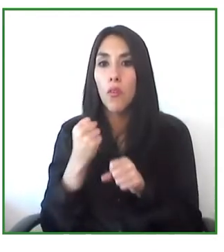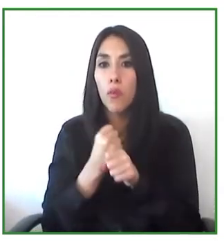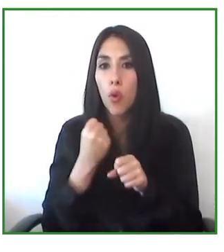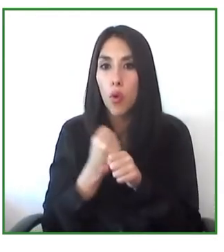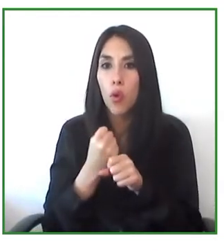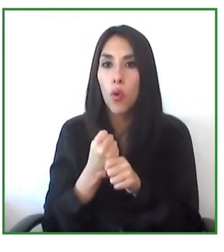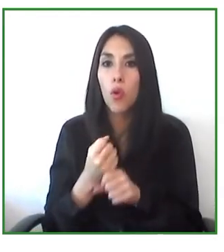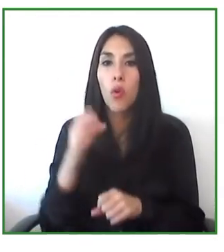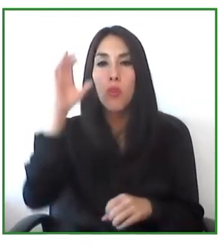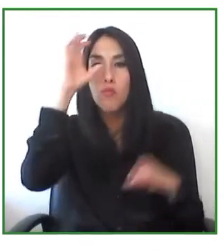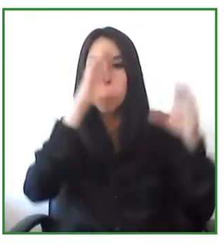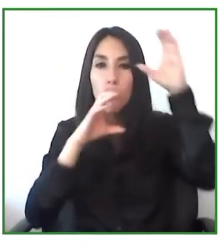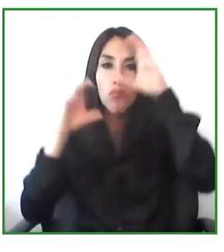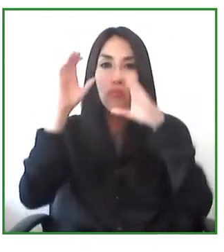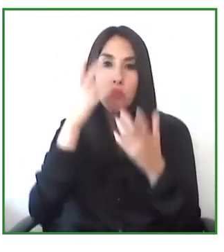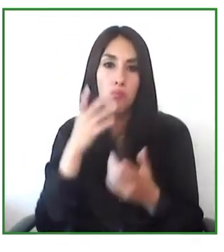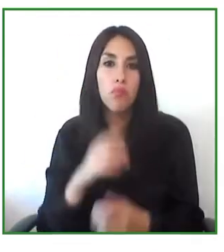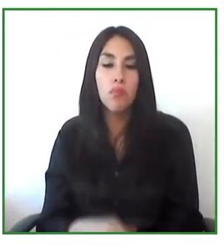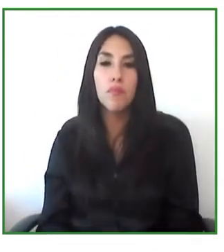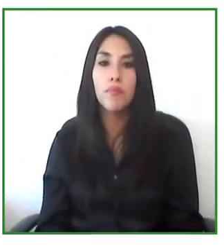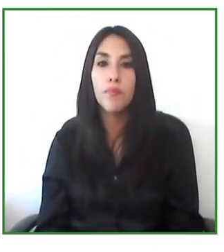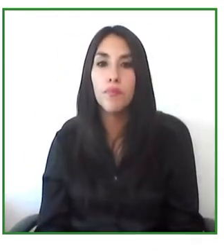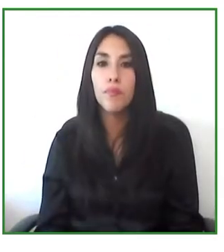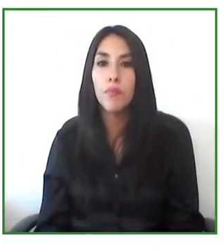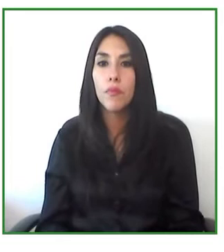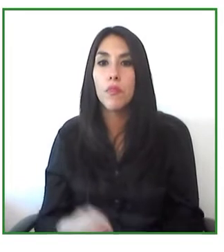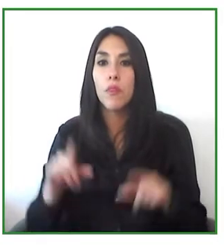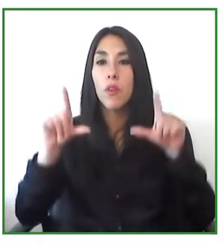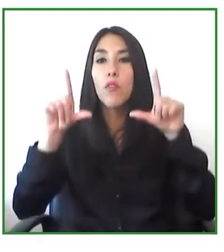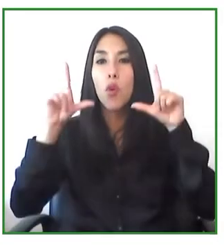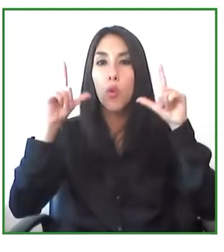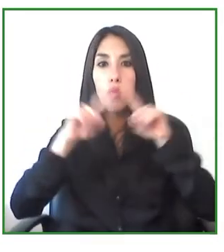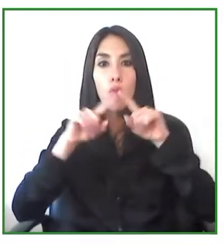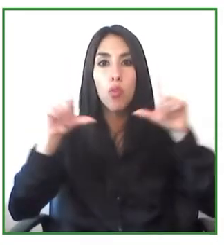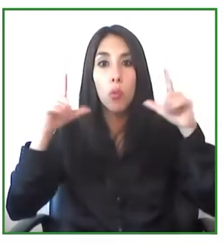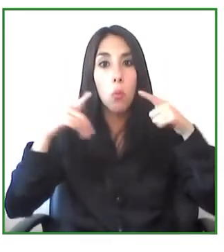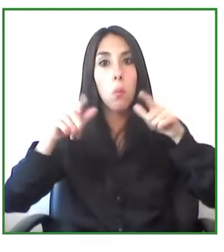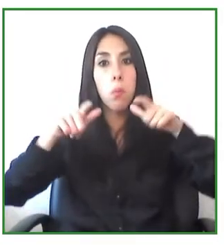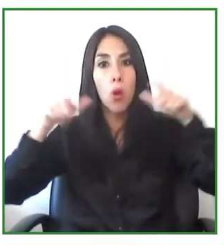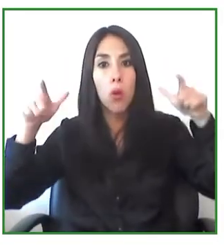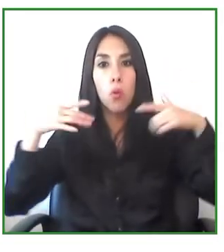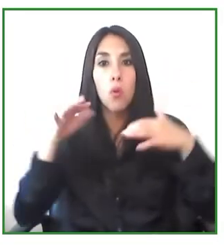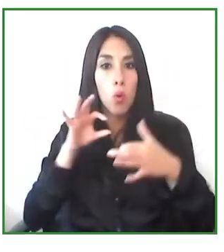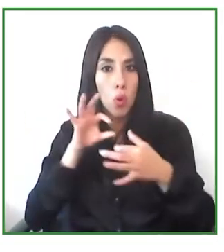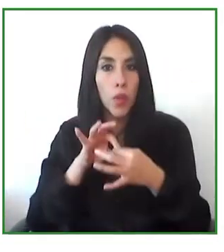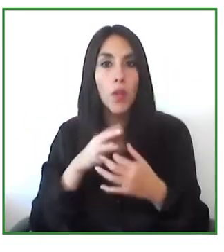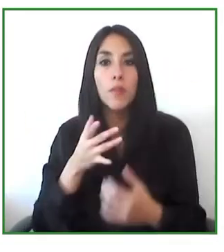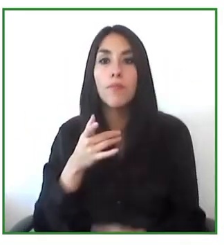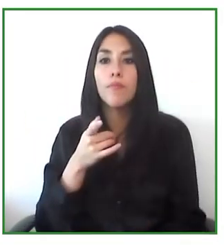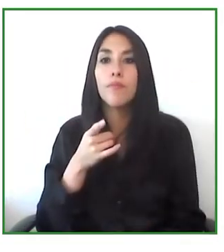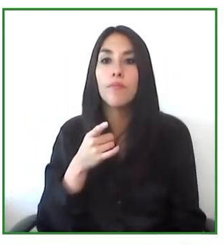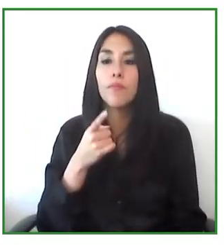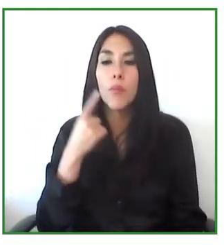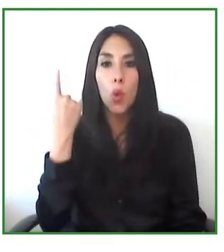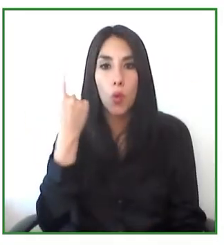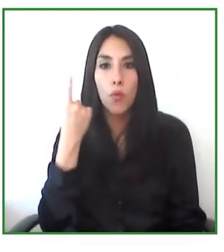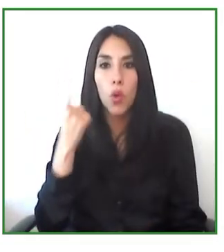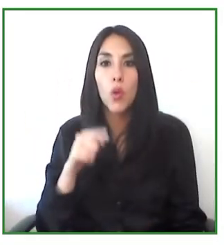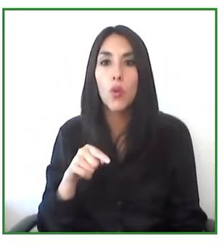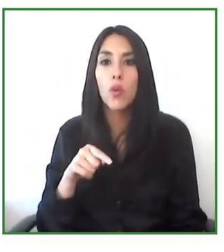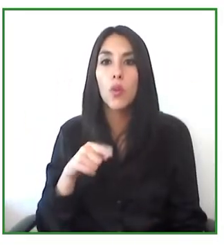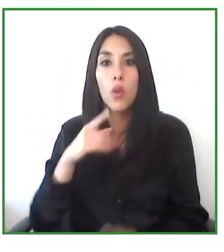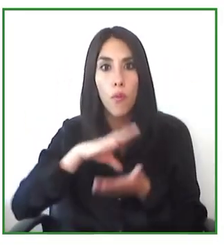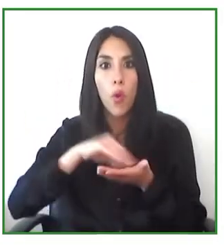y esto se va de la mano del autoaprendizaje, de la autonomía, del poder uno mismo, como decía